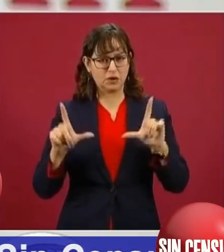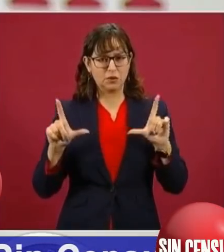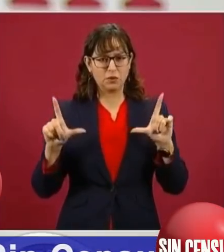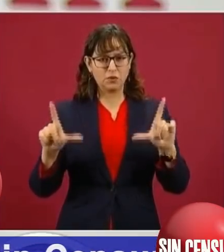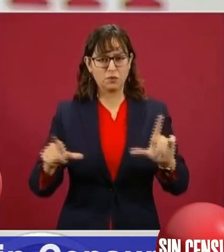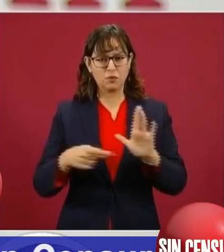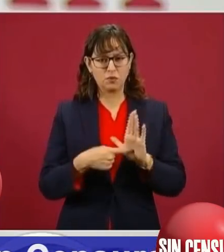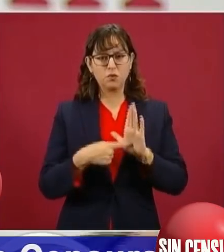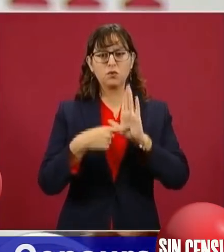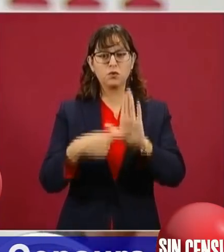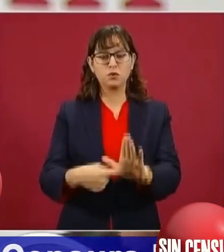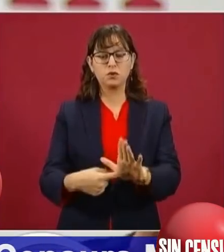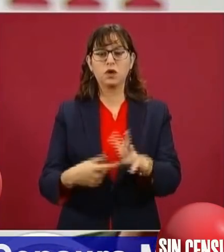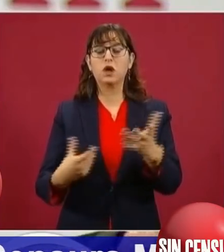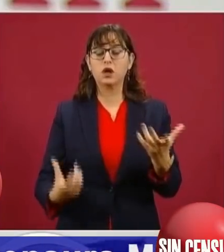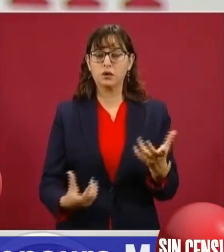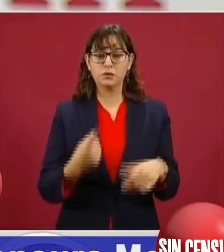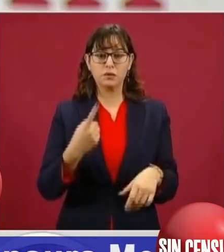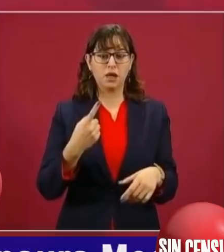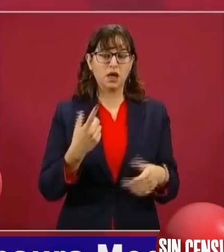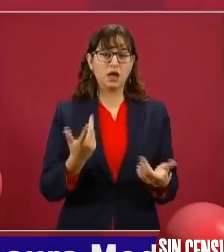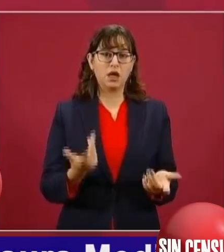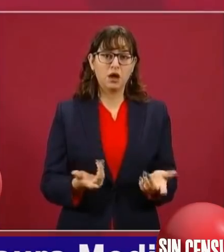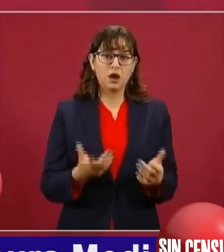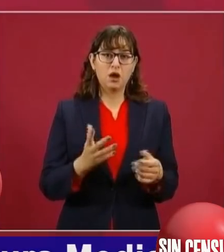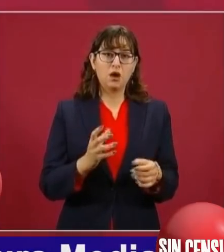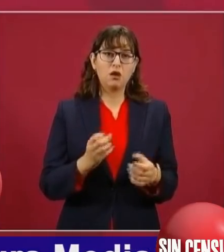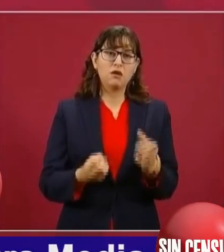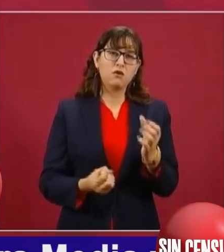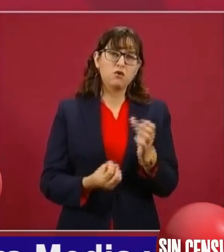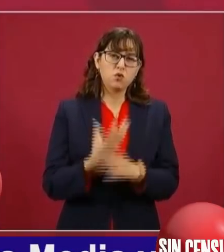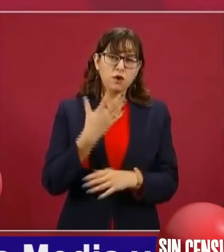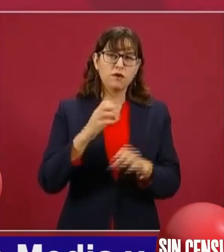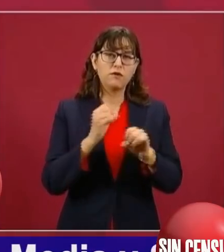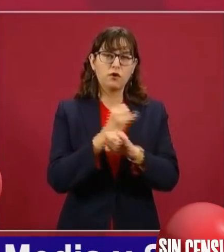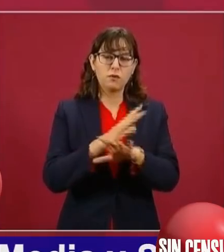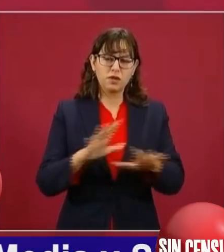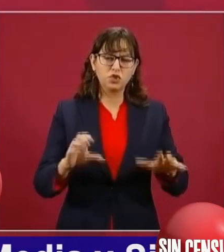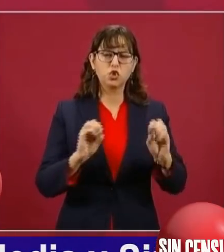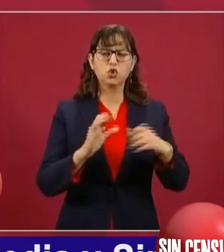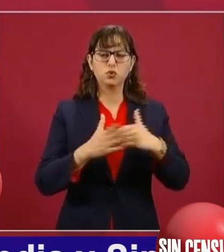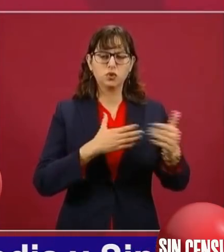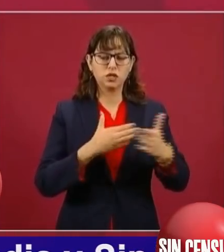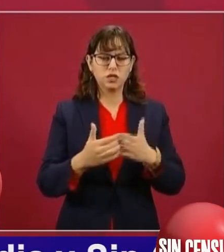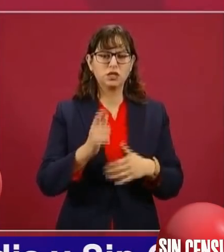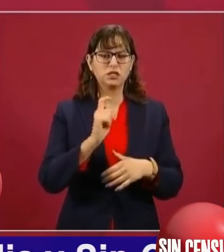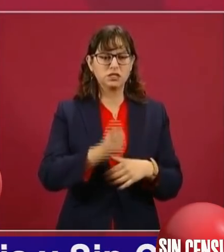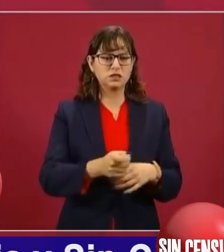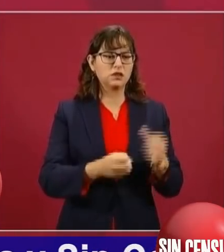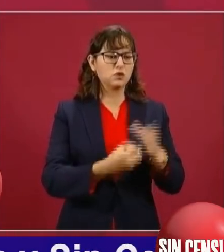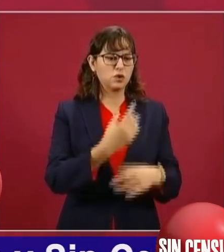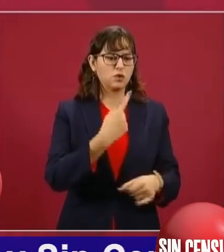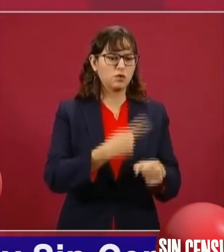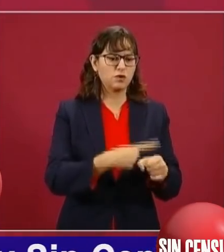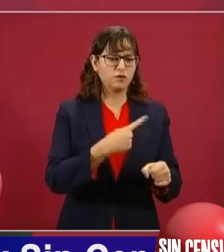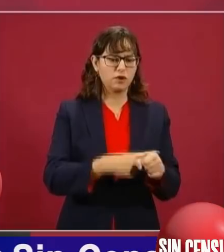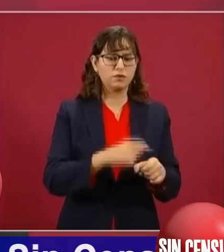de casos nuevos y también de hospitalización que ocurren en cada una de las entidades